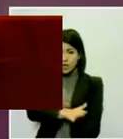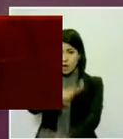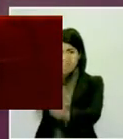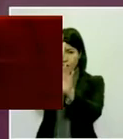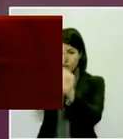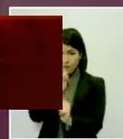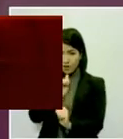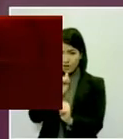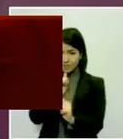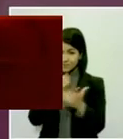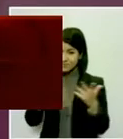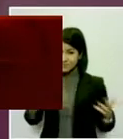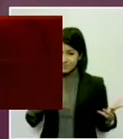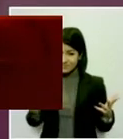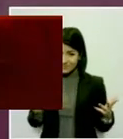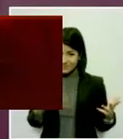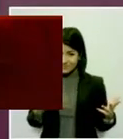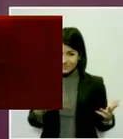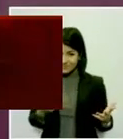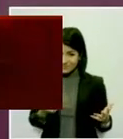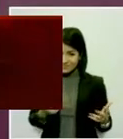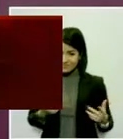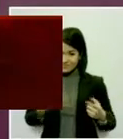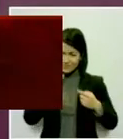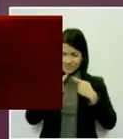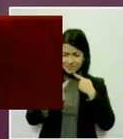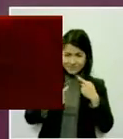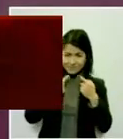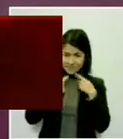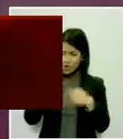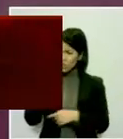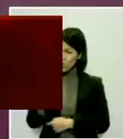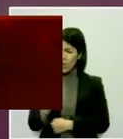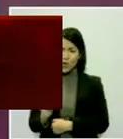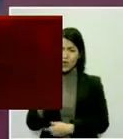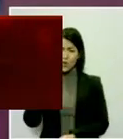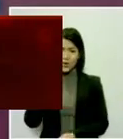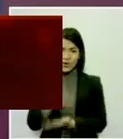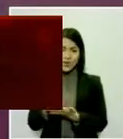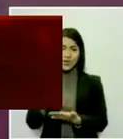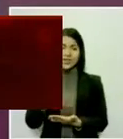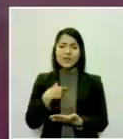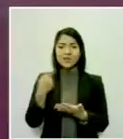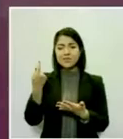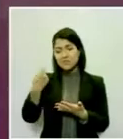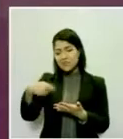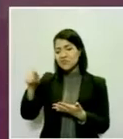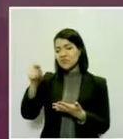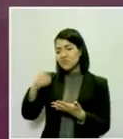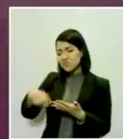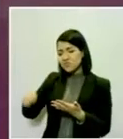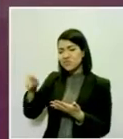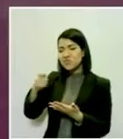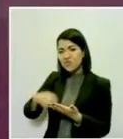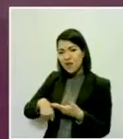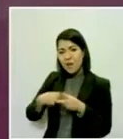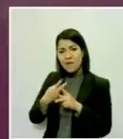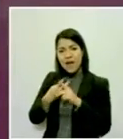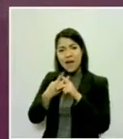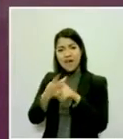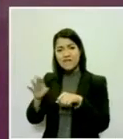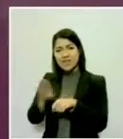Pues entonces no hubo negociación, al contrario, hubo nada más, palomearon infinidad de